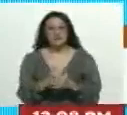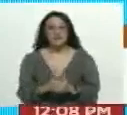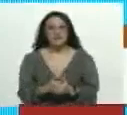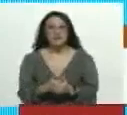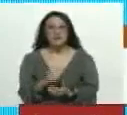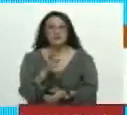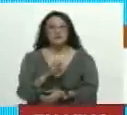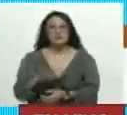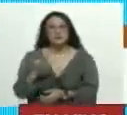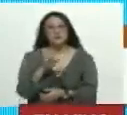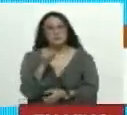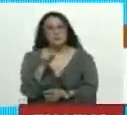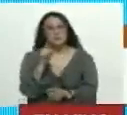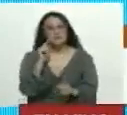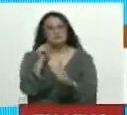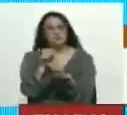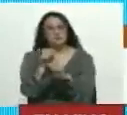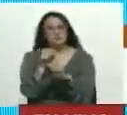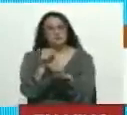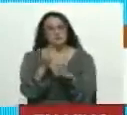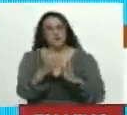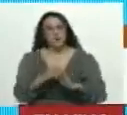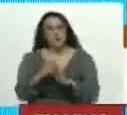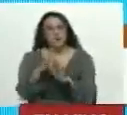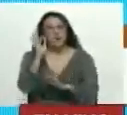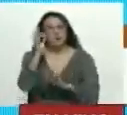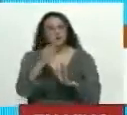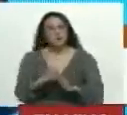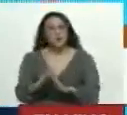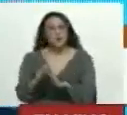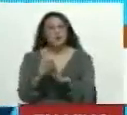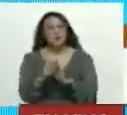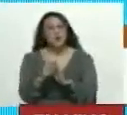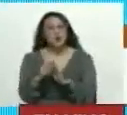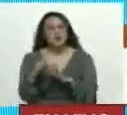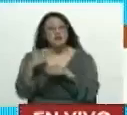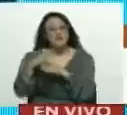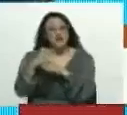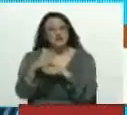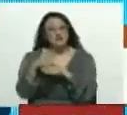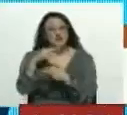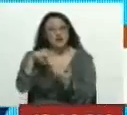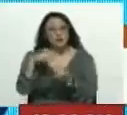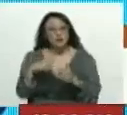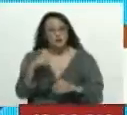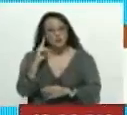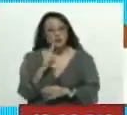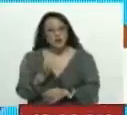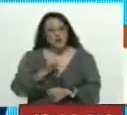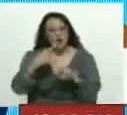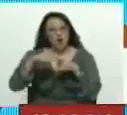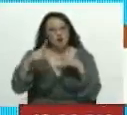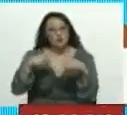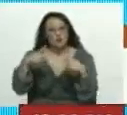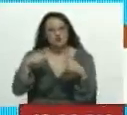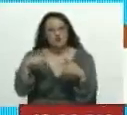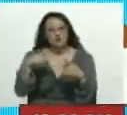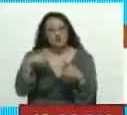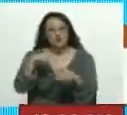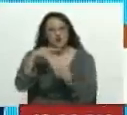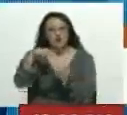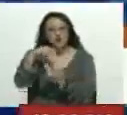el territorio Ese es el gran proyecto la comuna del Consejo comunal diferencia la revolución bolivariana de cualquier otro proceso revolucionario